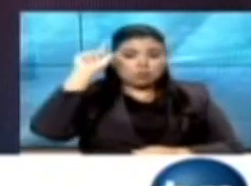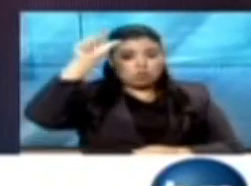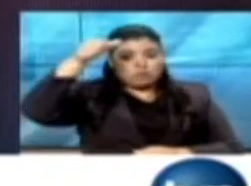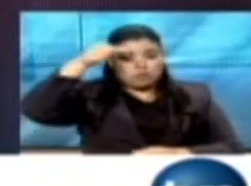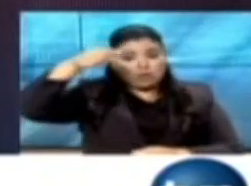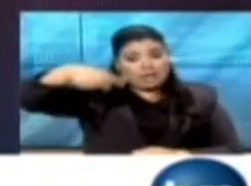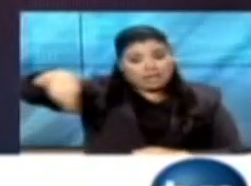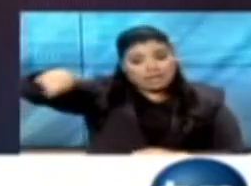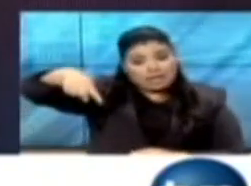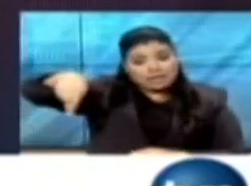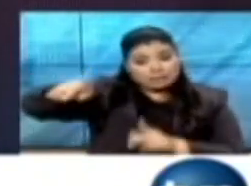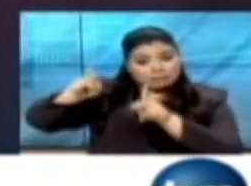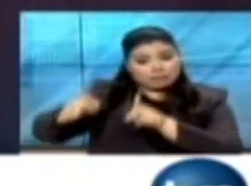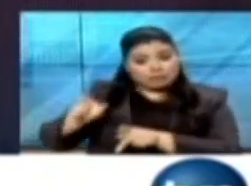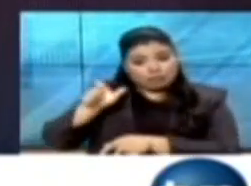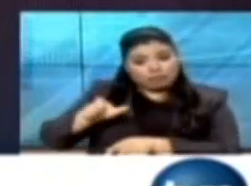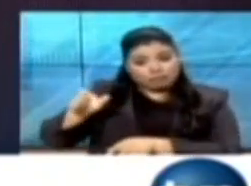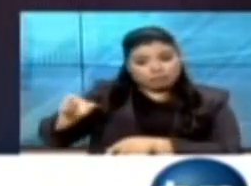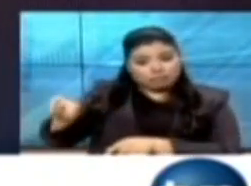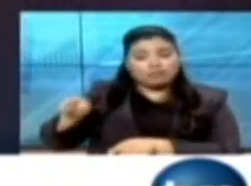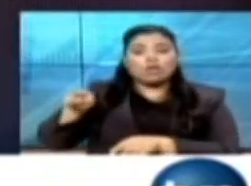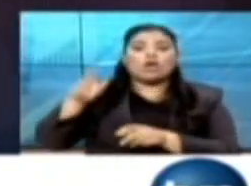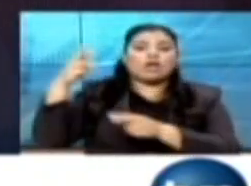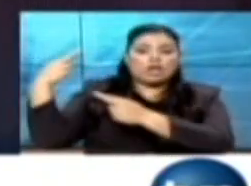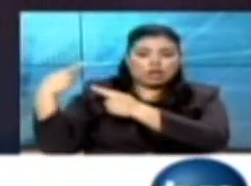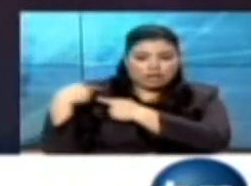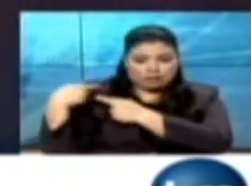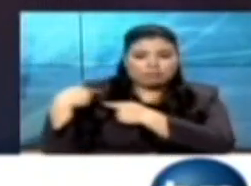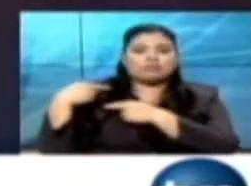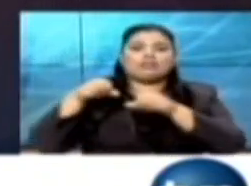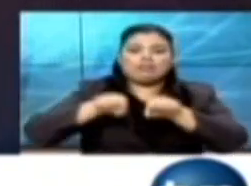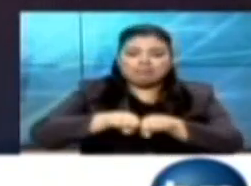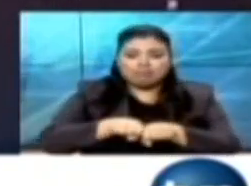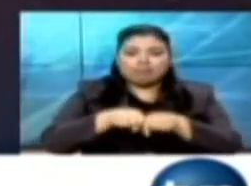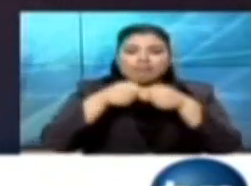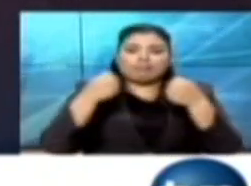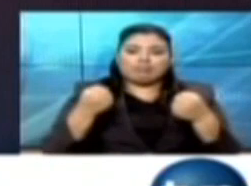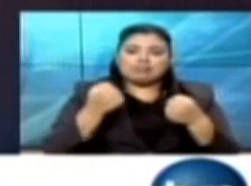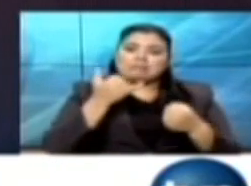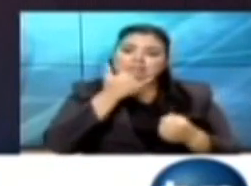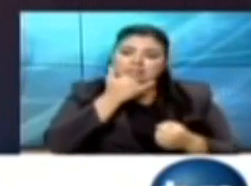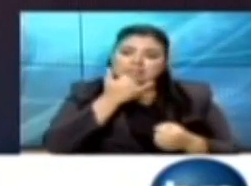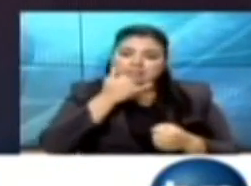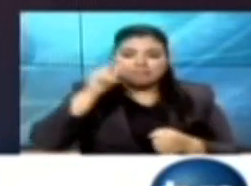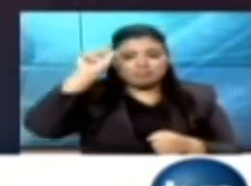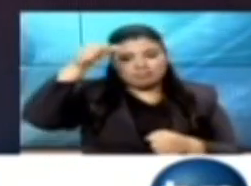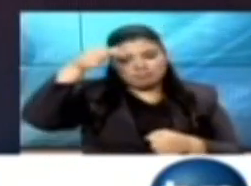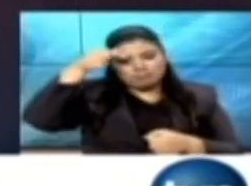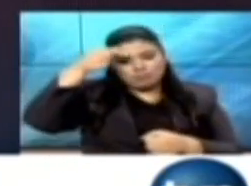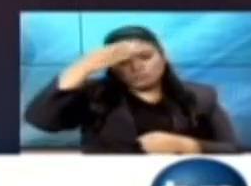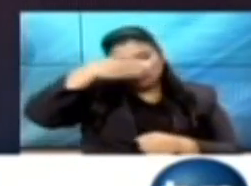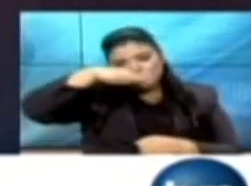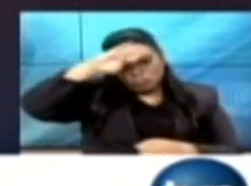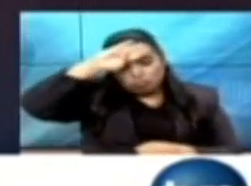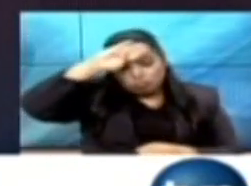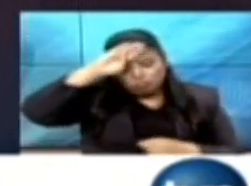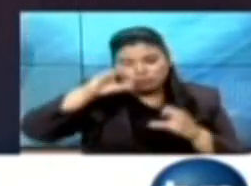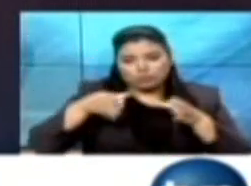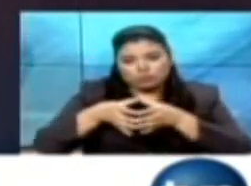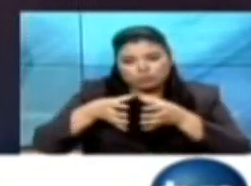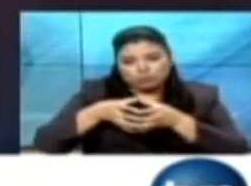los responsables de la quiebra del agro. Son ellos los que le prometen al pueblo lo que hoy están